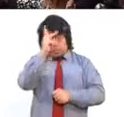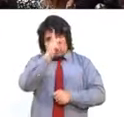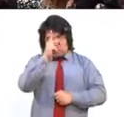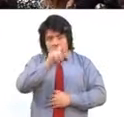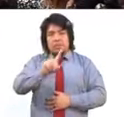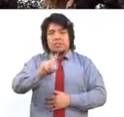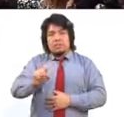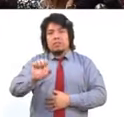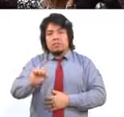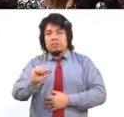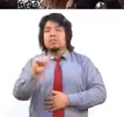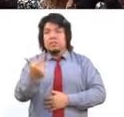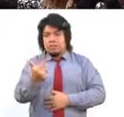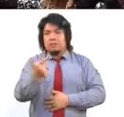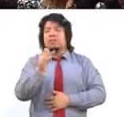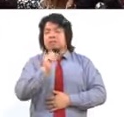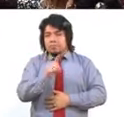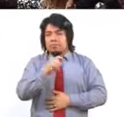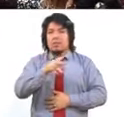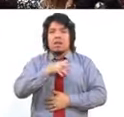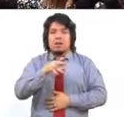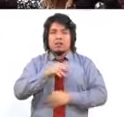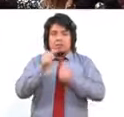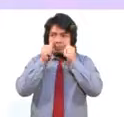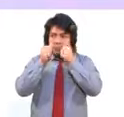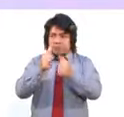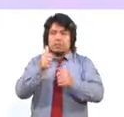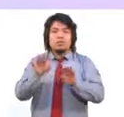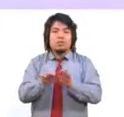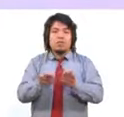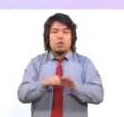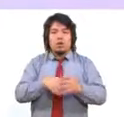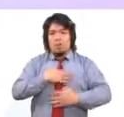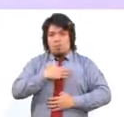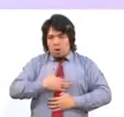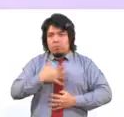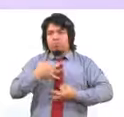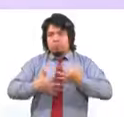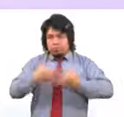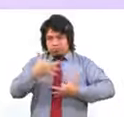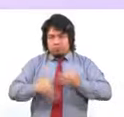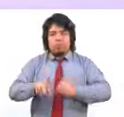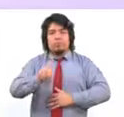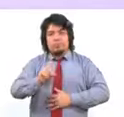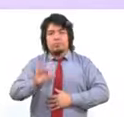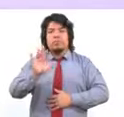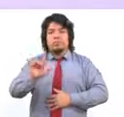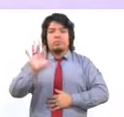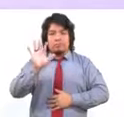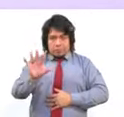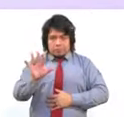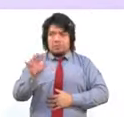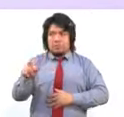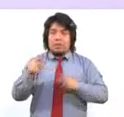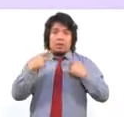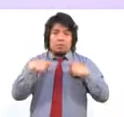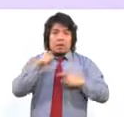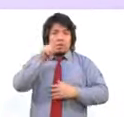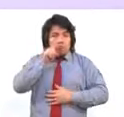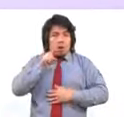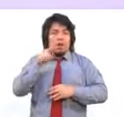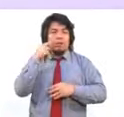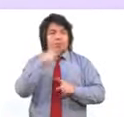que reciben además atención jurídica. Hemos desarrollado con 155 de ellas planes de